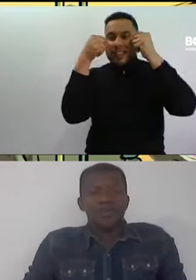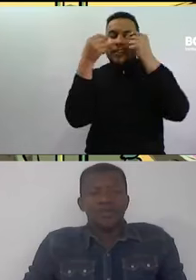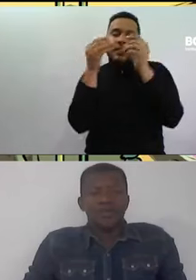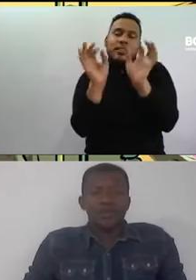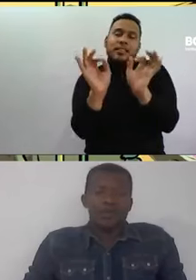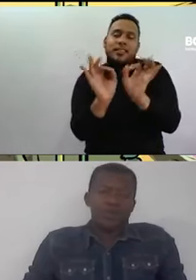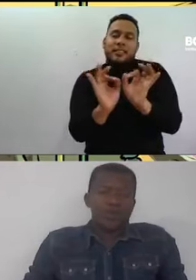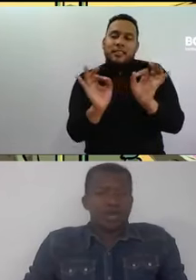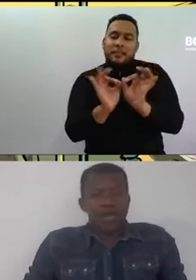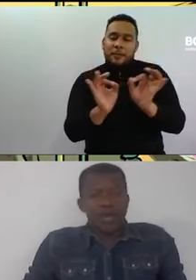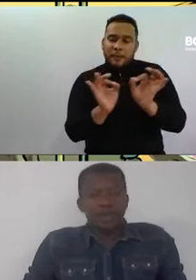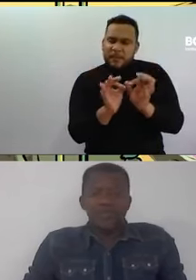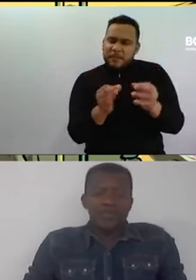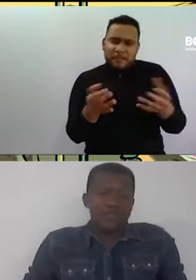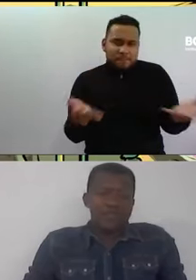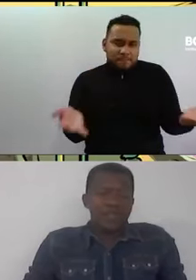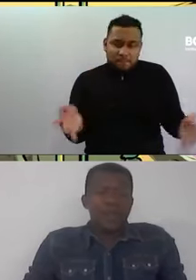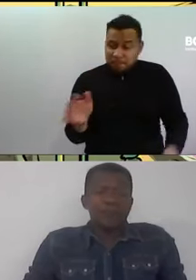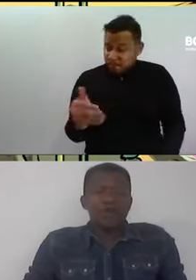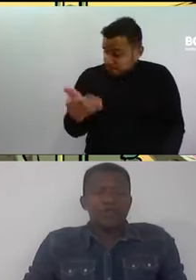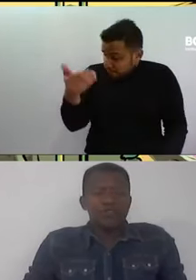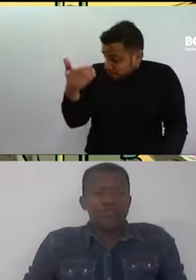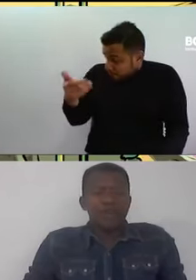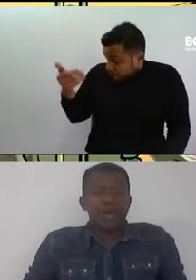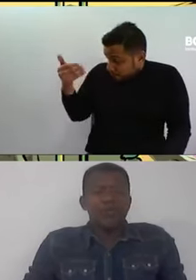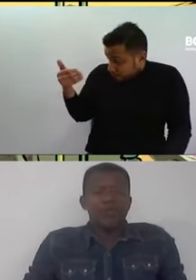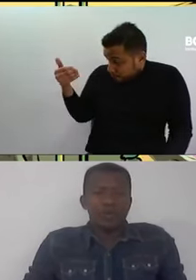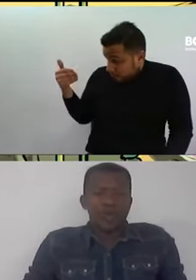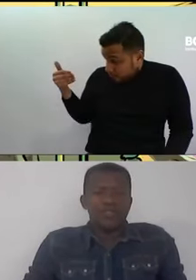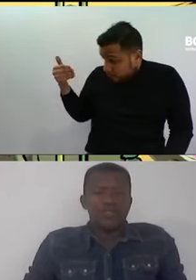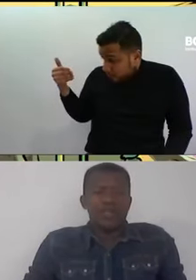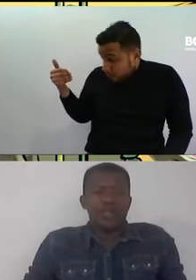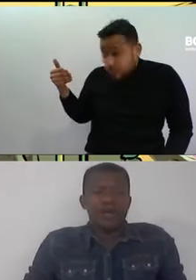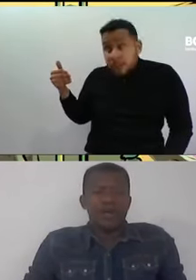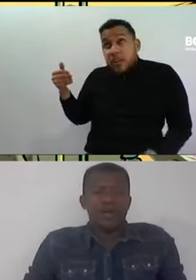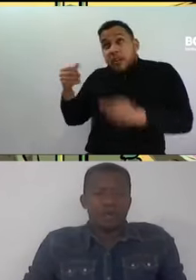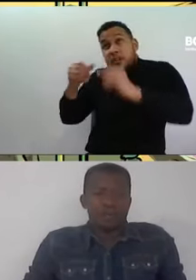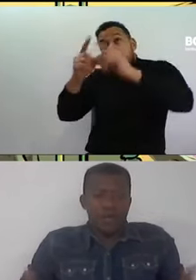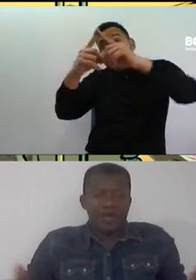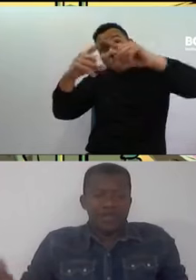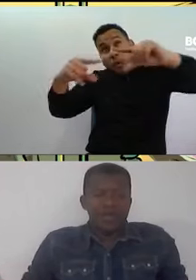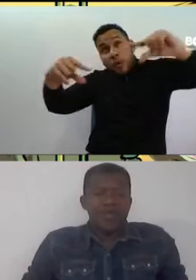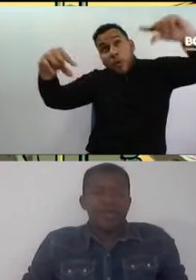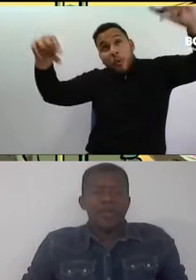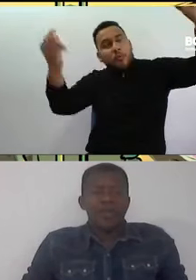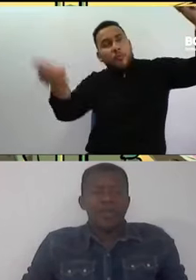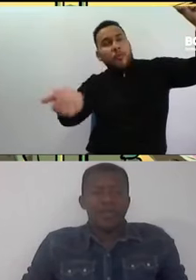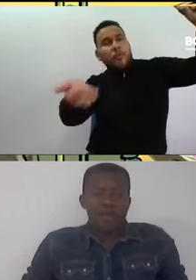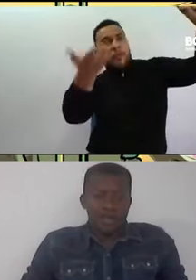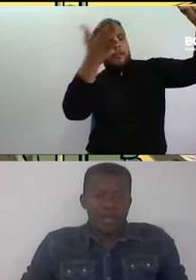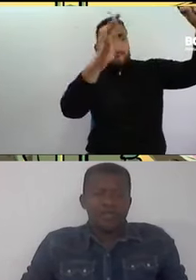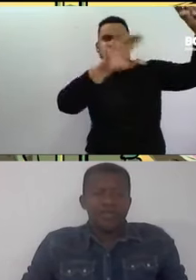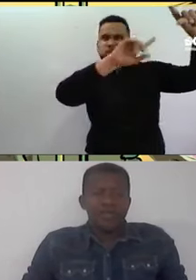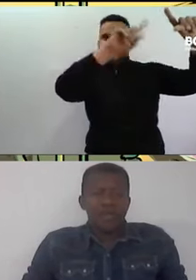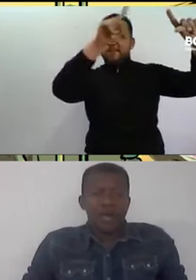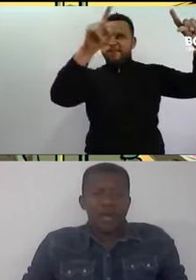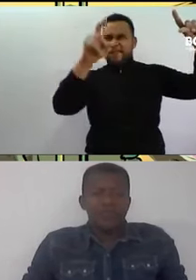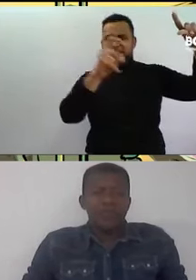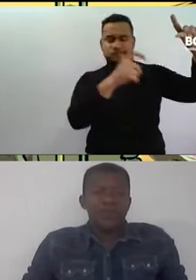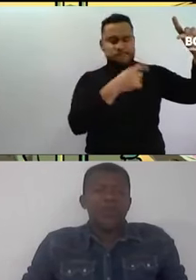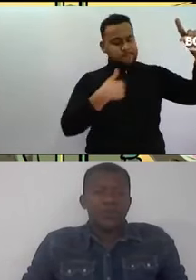sencillas, porque antes de la próxima luna llena marcharé en la